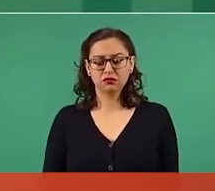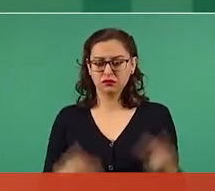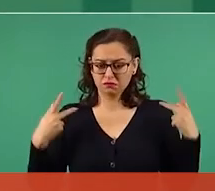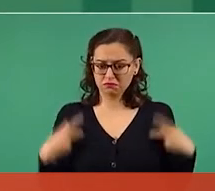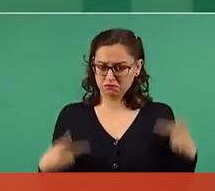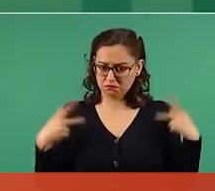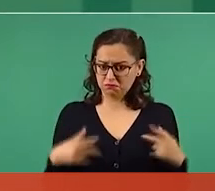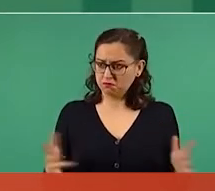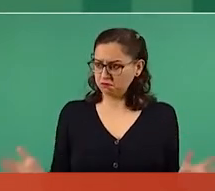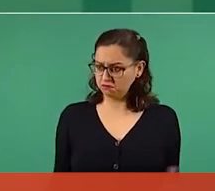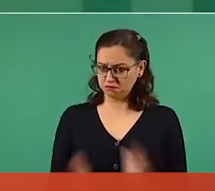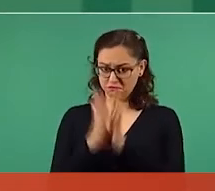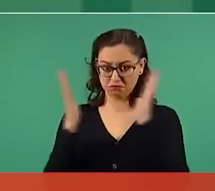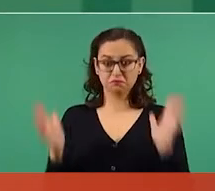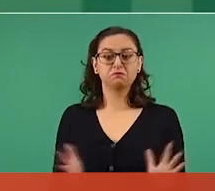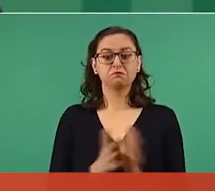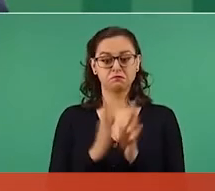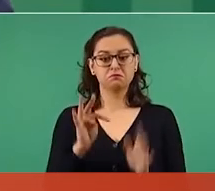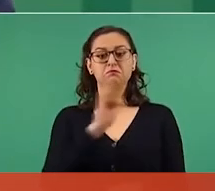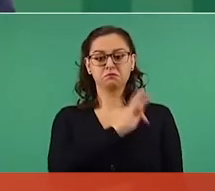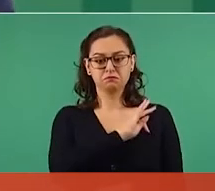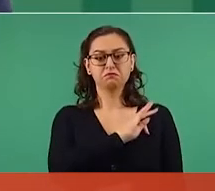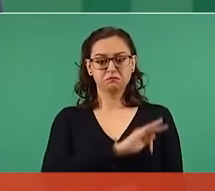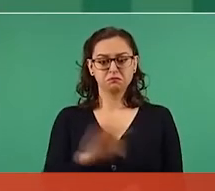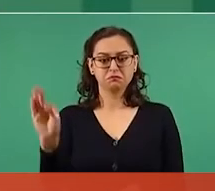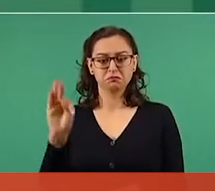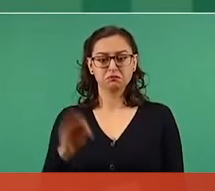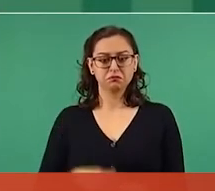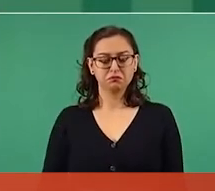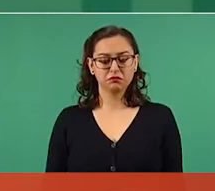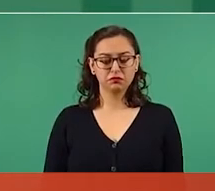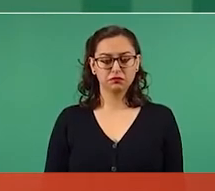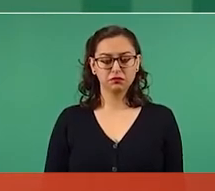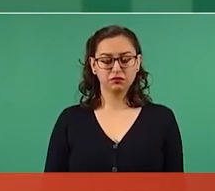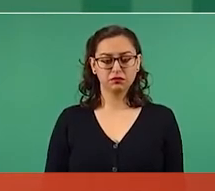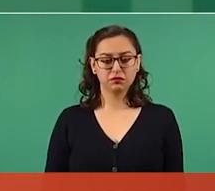participar, y ahí no hay